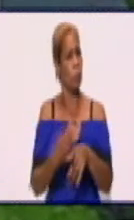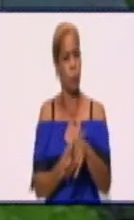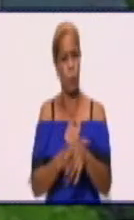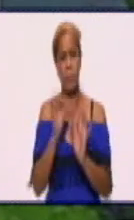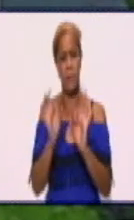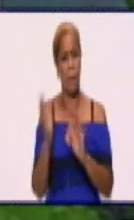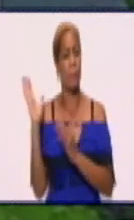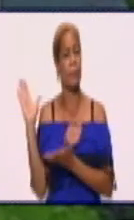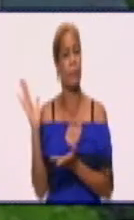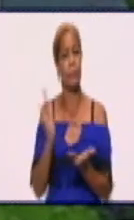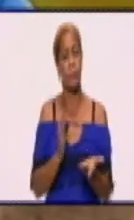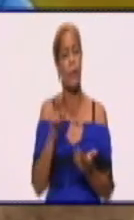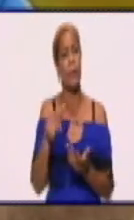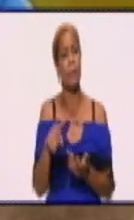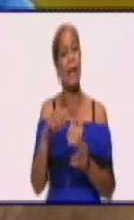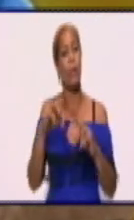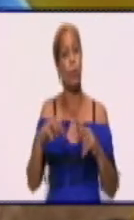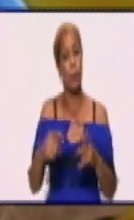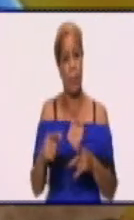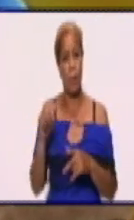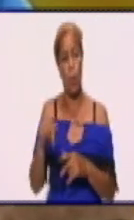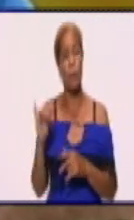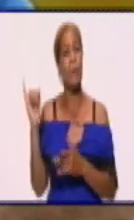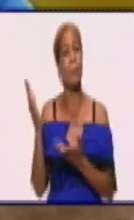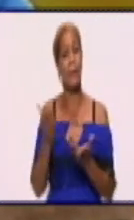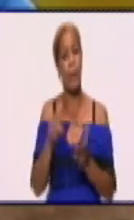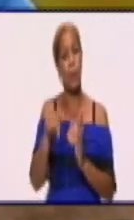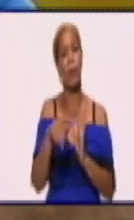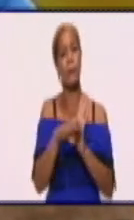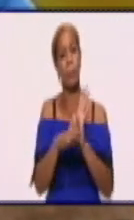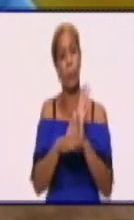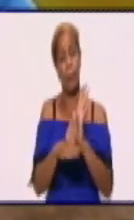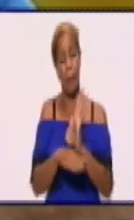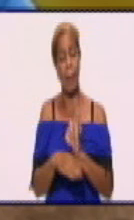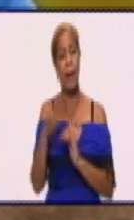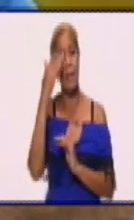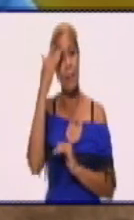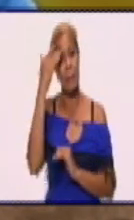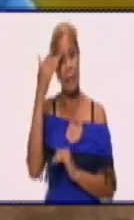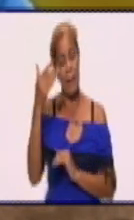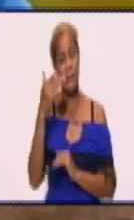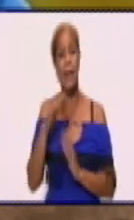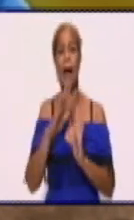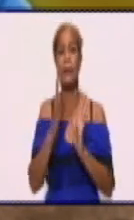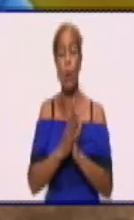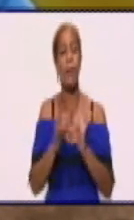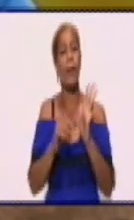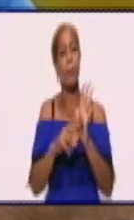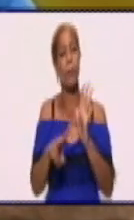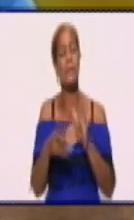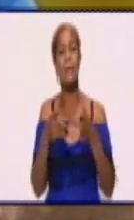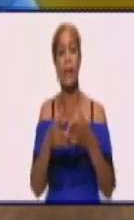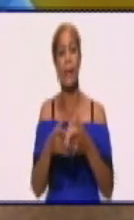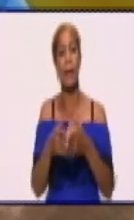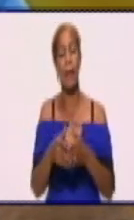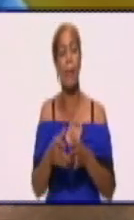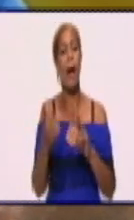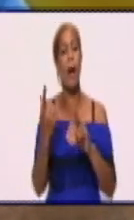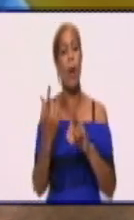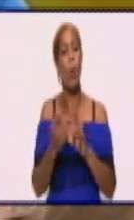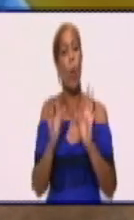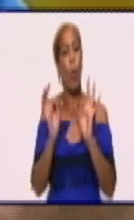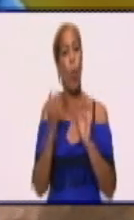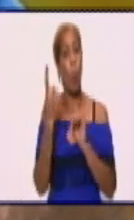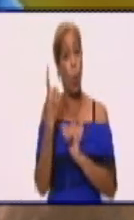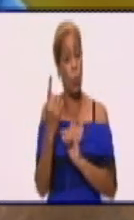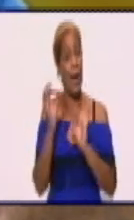Muchas gracias, Junel, por darnos la oportunidad de estar presentes hoy aquí llevándola a la provincia de Granma una actualización de